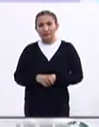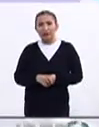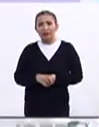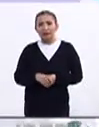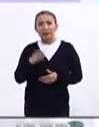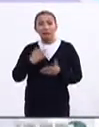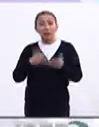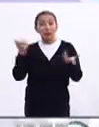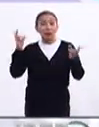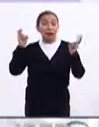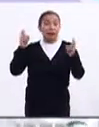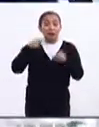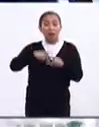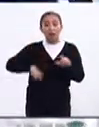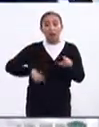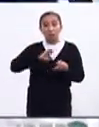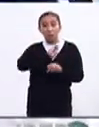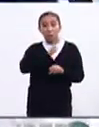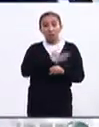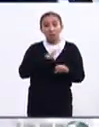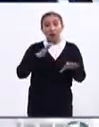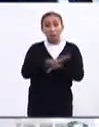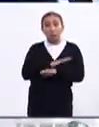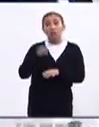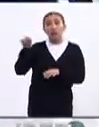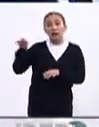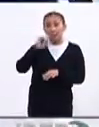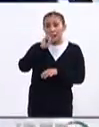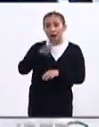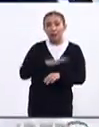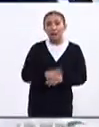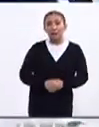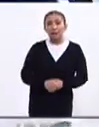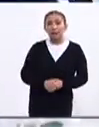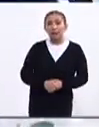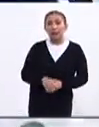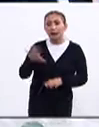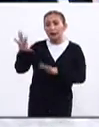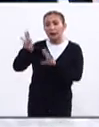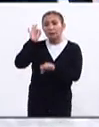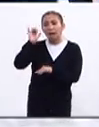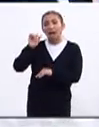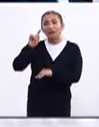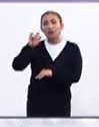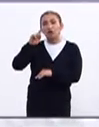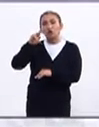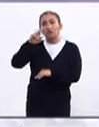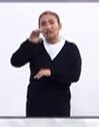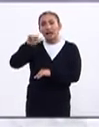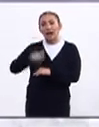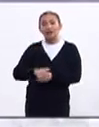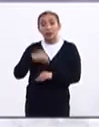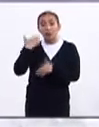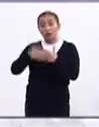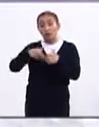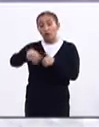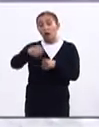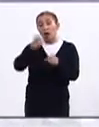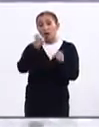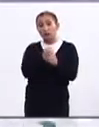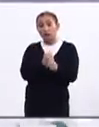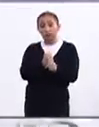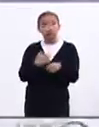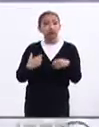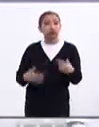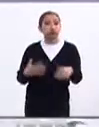de Iberoamérica, el gobierno español, los cambios del gobierno español. Claro, los cambios del gobierno español. Las elecciones en Andalucía, ¿no? Así es, sí. Y lo que viene el próximo año, que